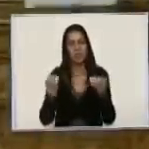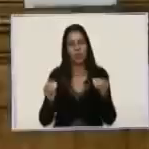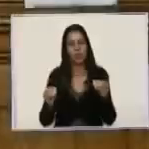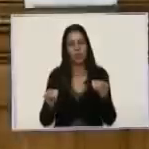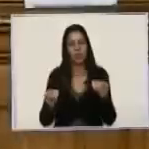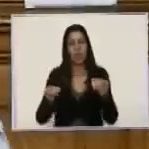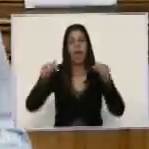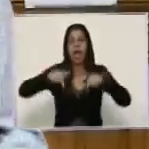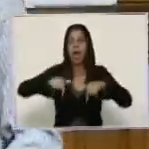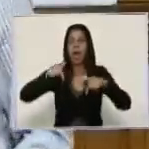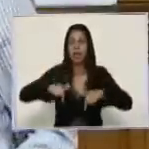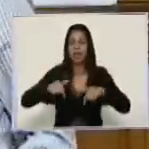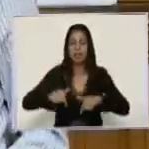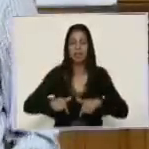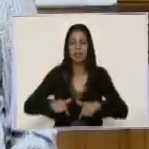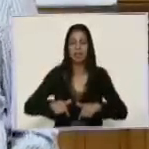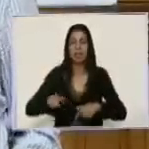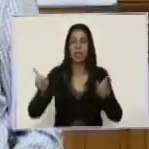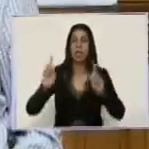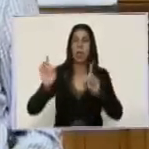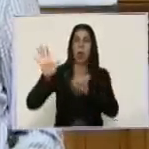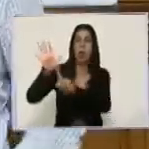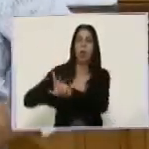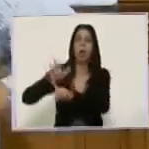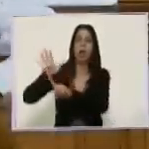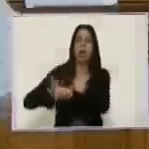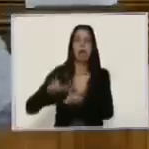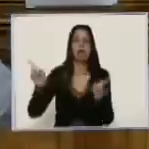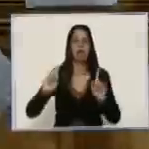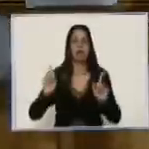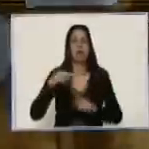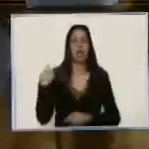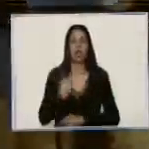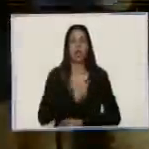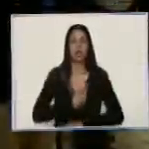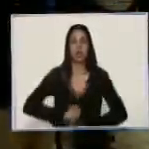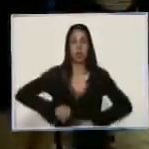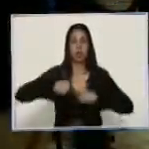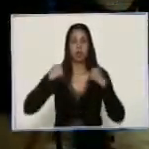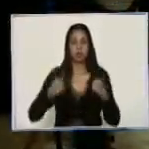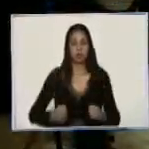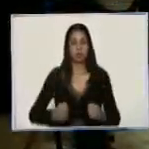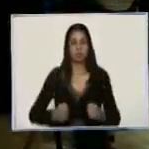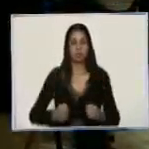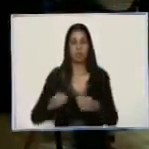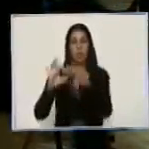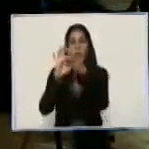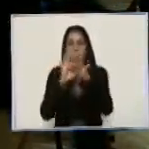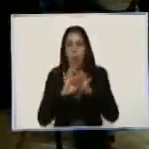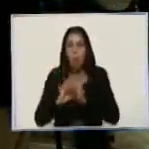aquí no puede haber contemplación. Tenemos que ser camarada,